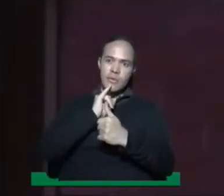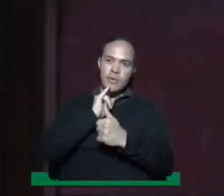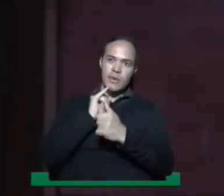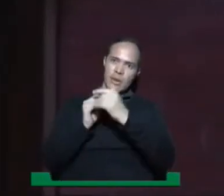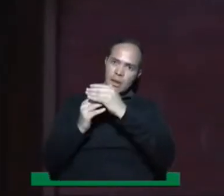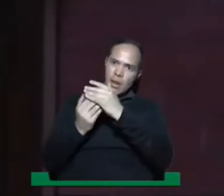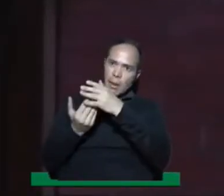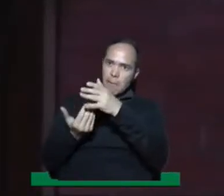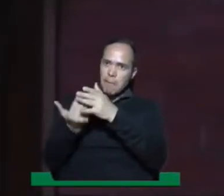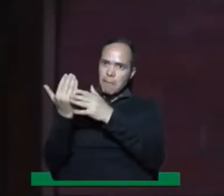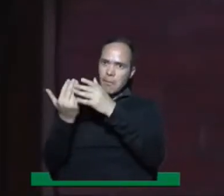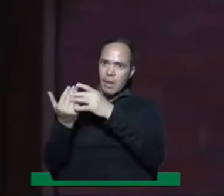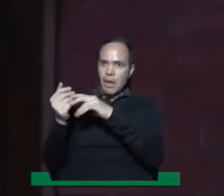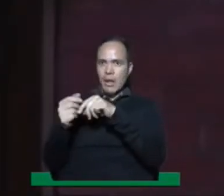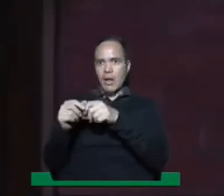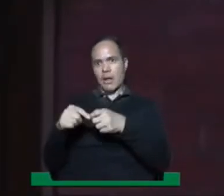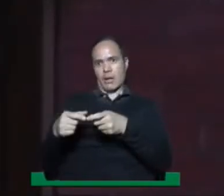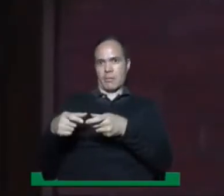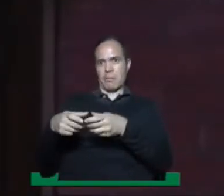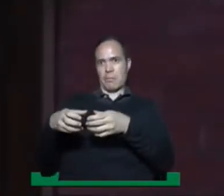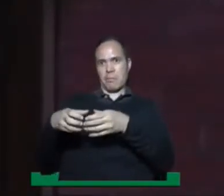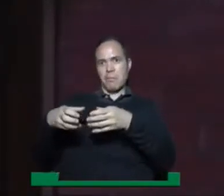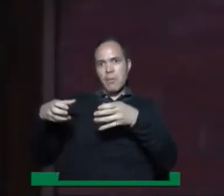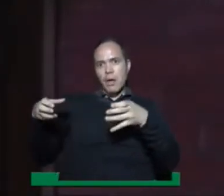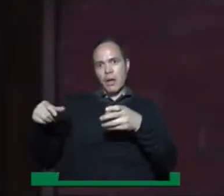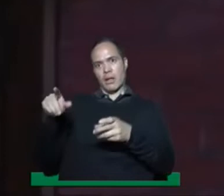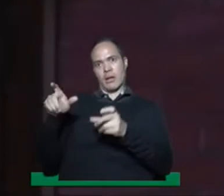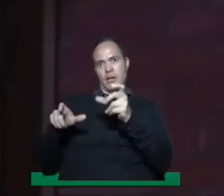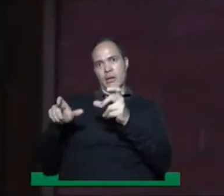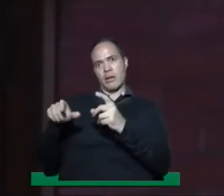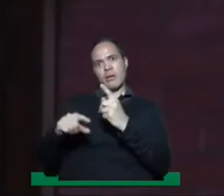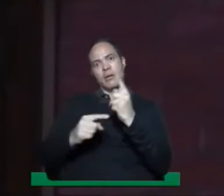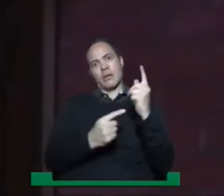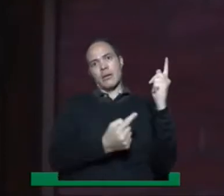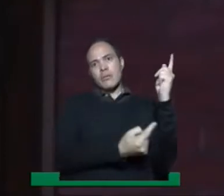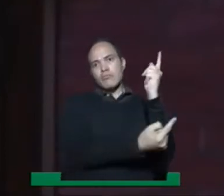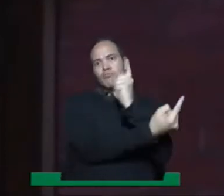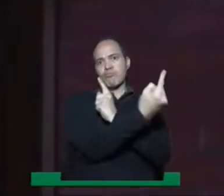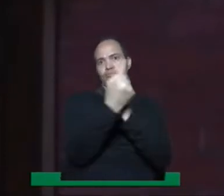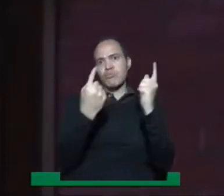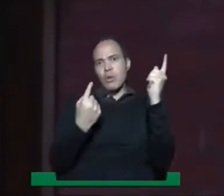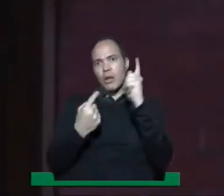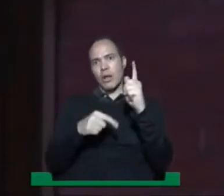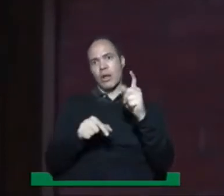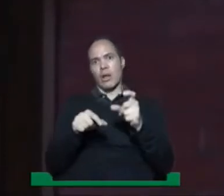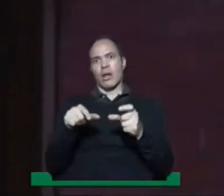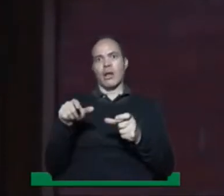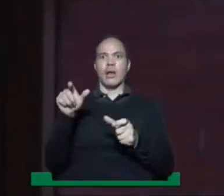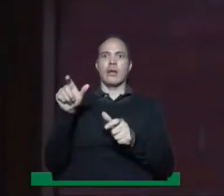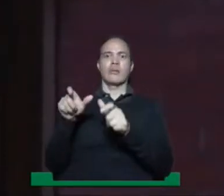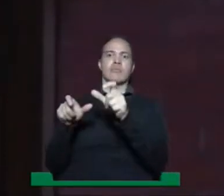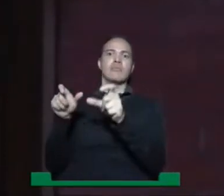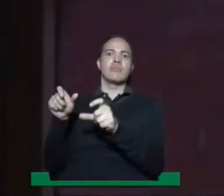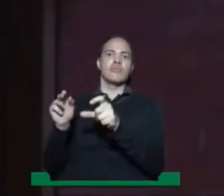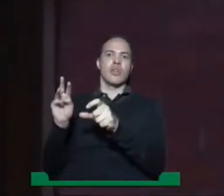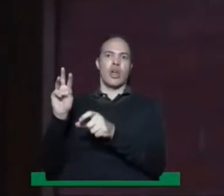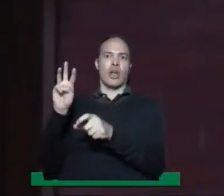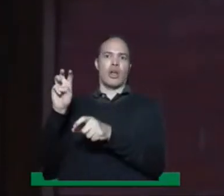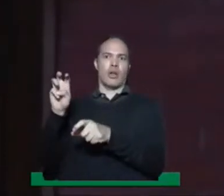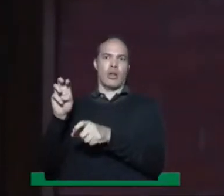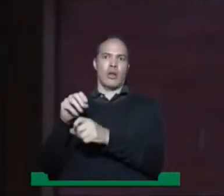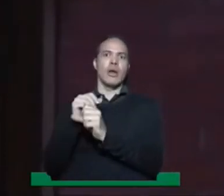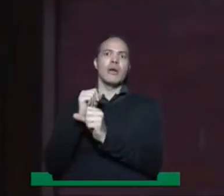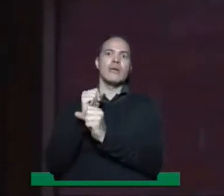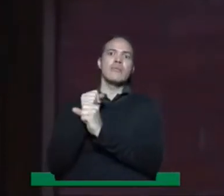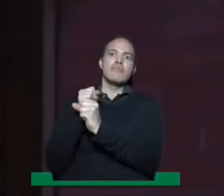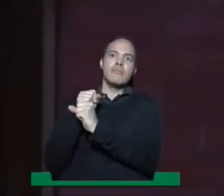ocasiones manejar pues mucho más público ocho personas y podemos decir que en el momento hemos